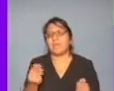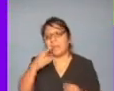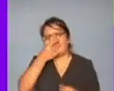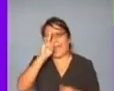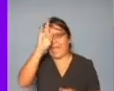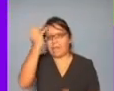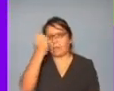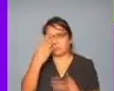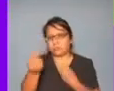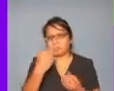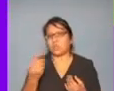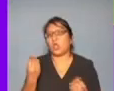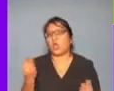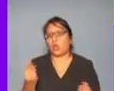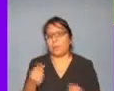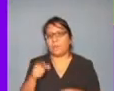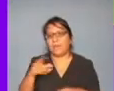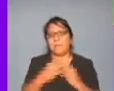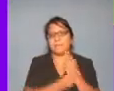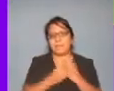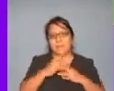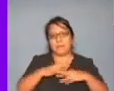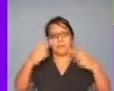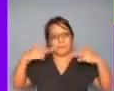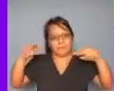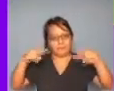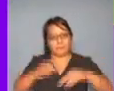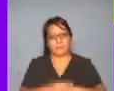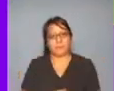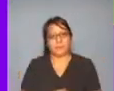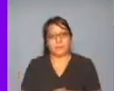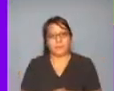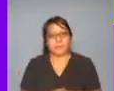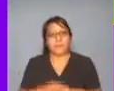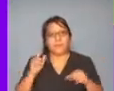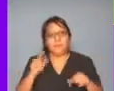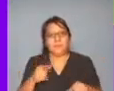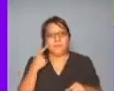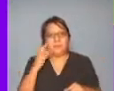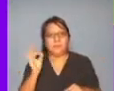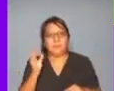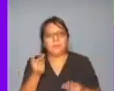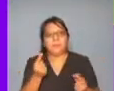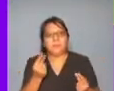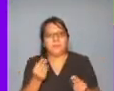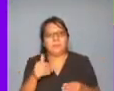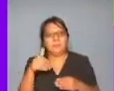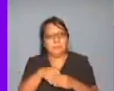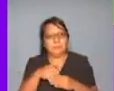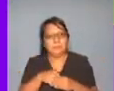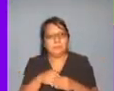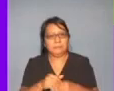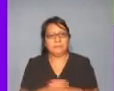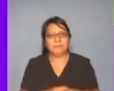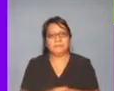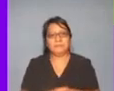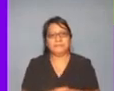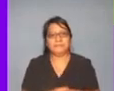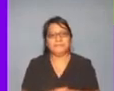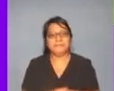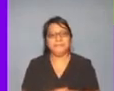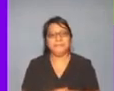carnaval, desde acuerdo a la óptica que tiene el Ministerio de Turismo, con respecto a los ingresos, a las posibilidades también que hubo